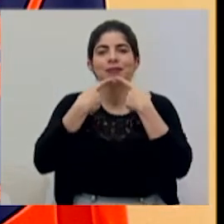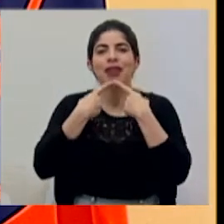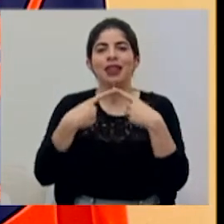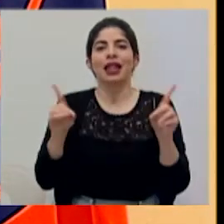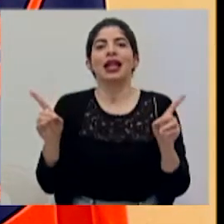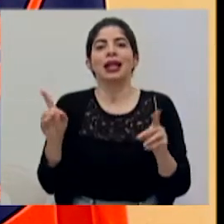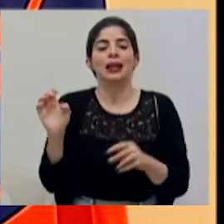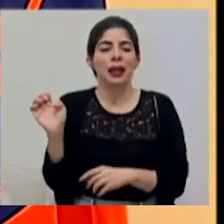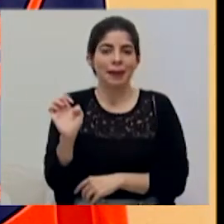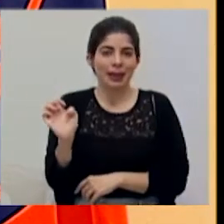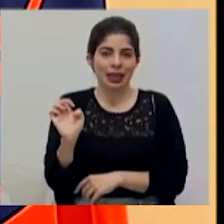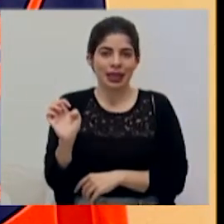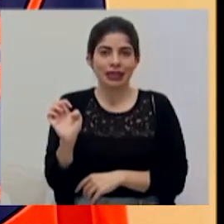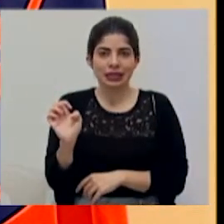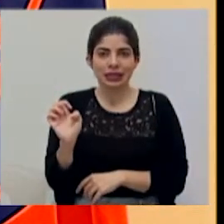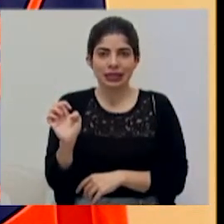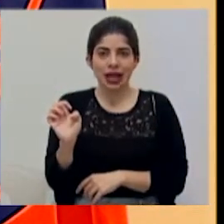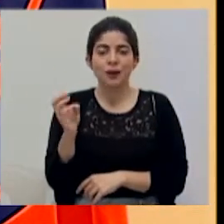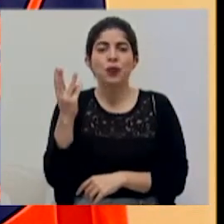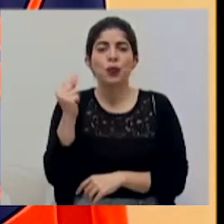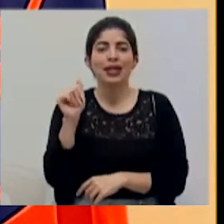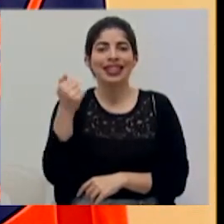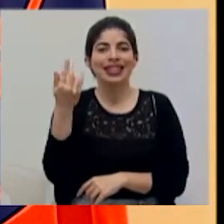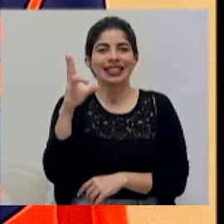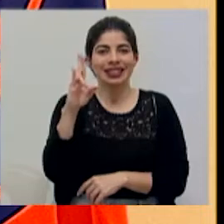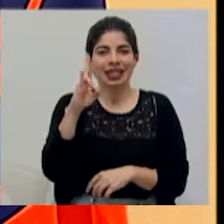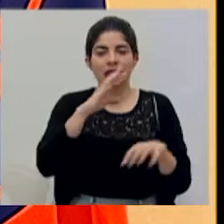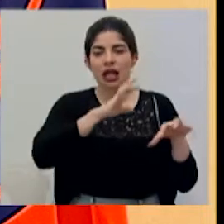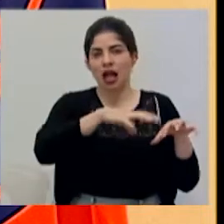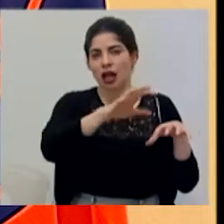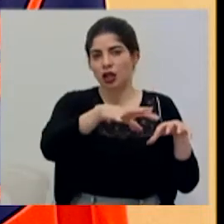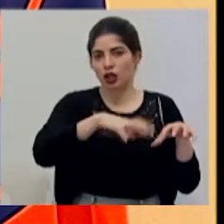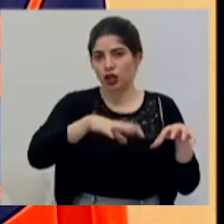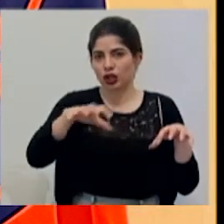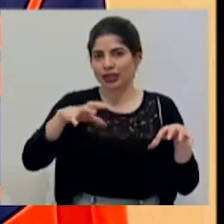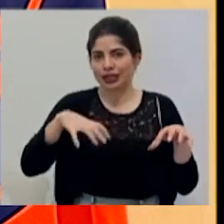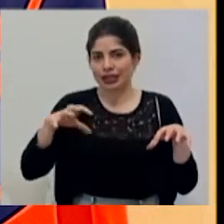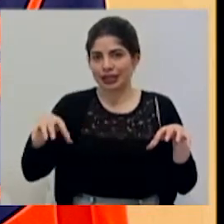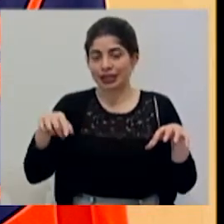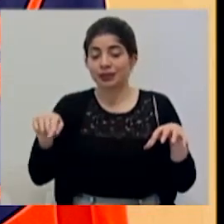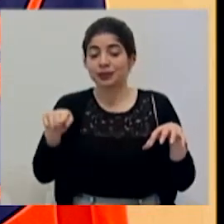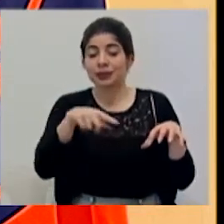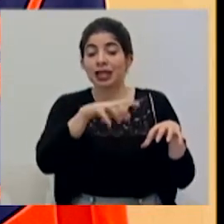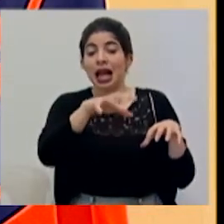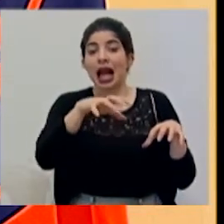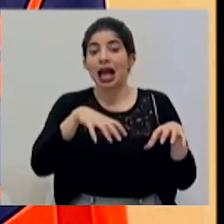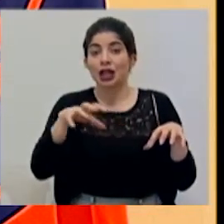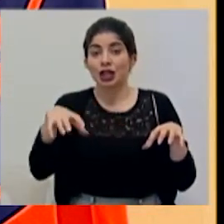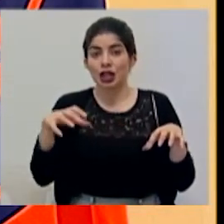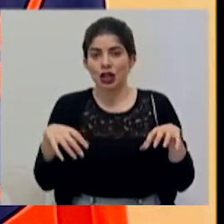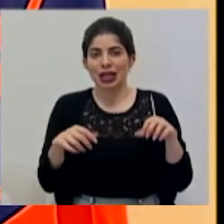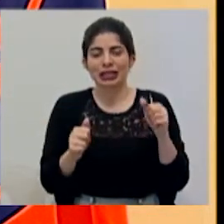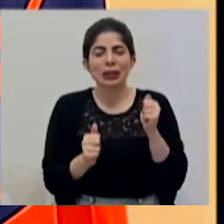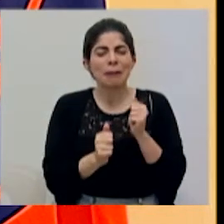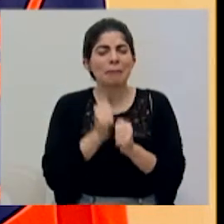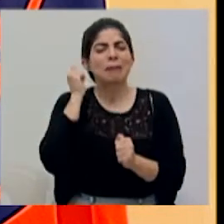decreto de emergencia en 17 cantones de los cantones reportados con